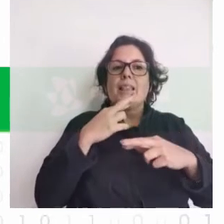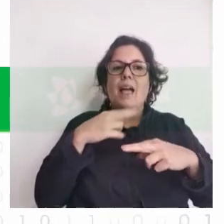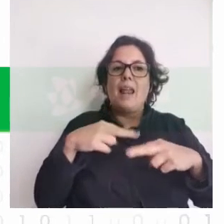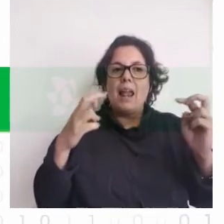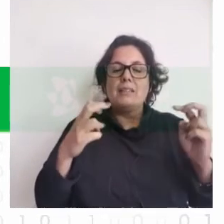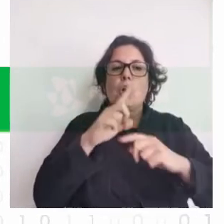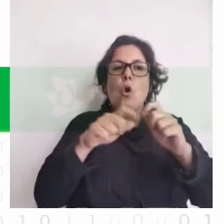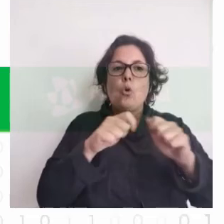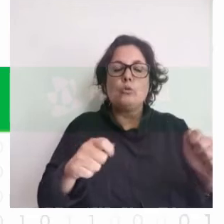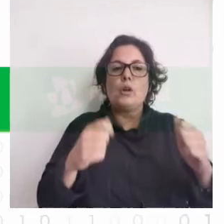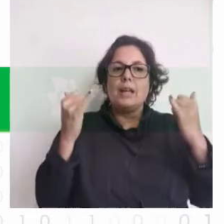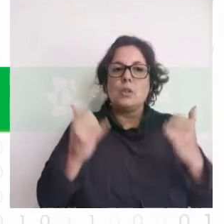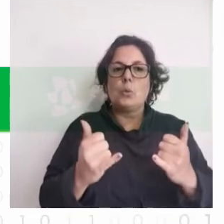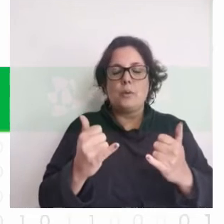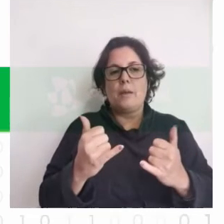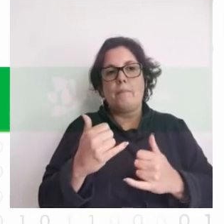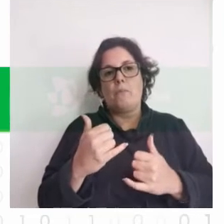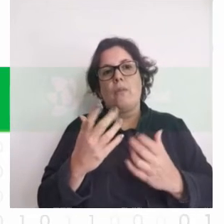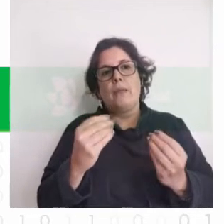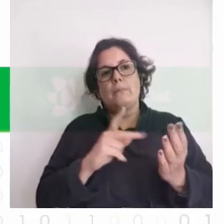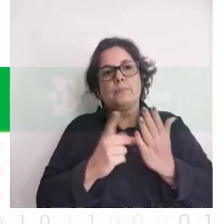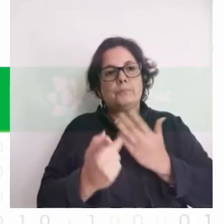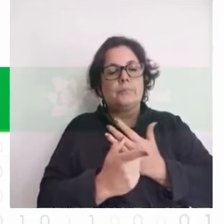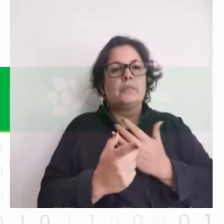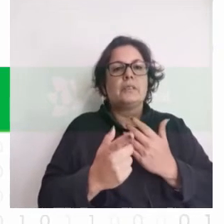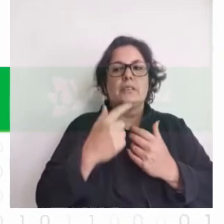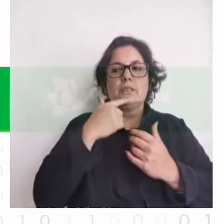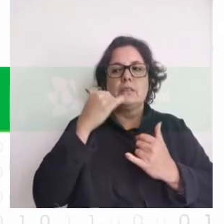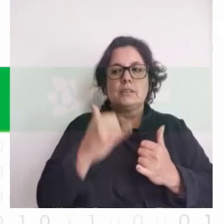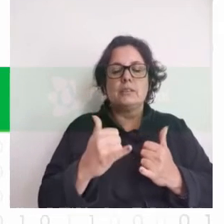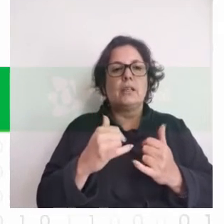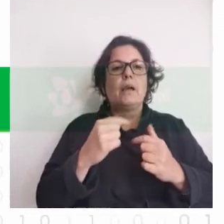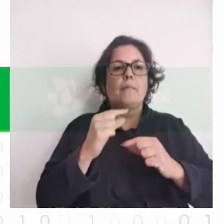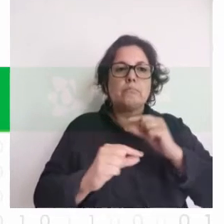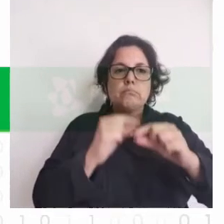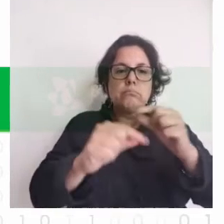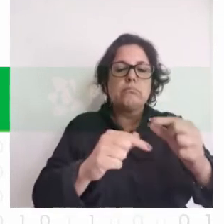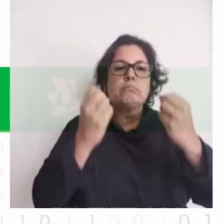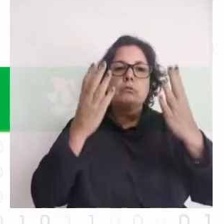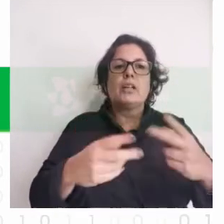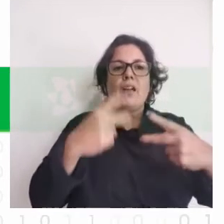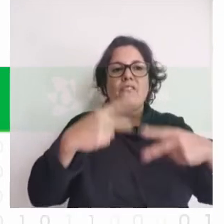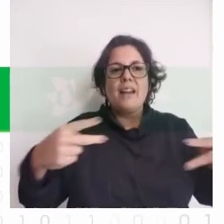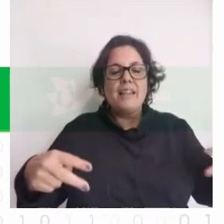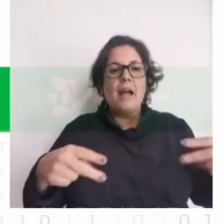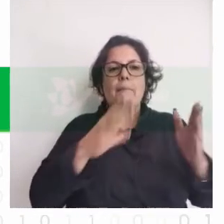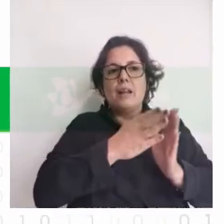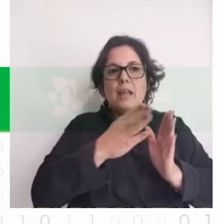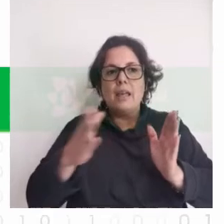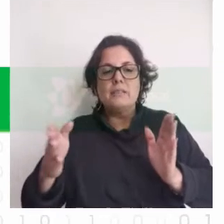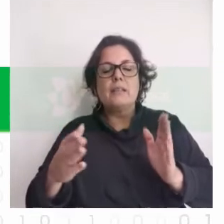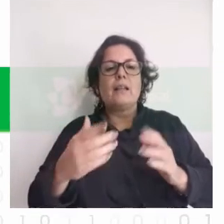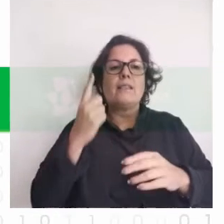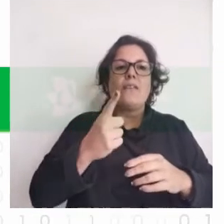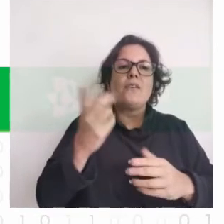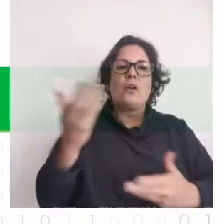que sacamos del proyecto y del paso a paso, del porqué de las variables de estatisticación, se debieron a